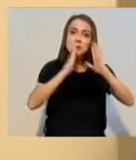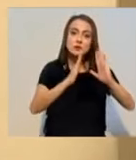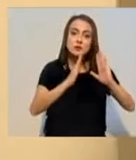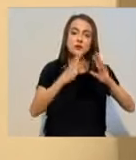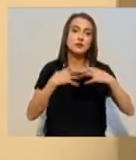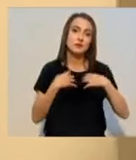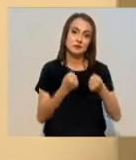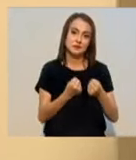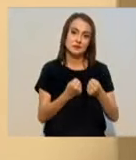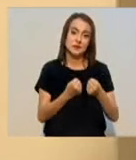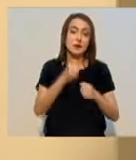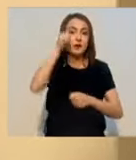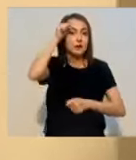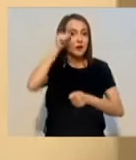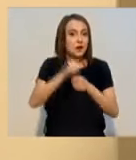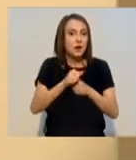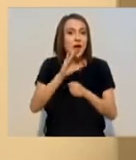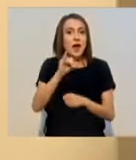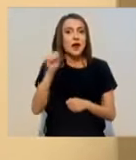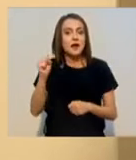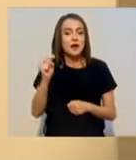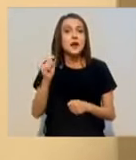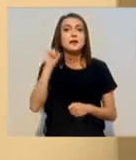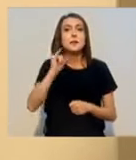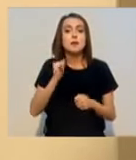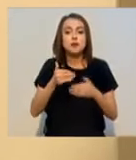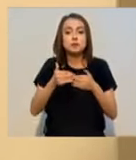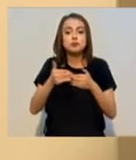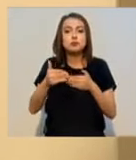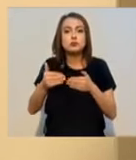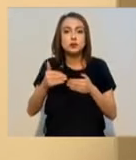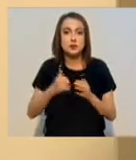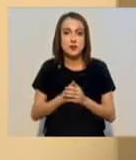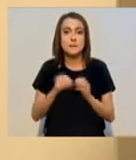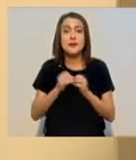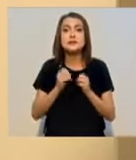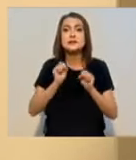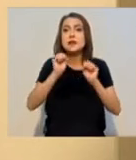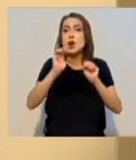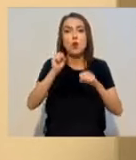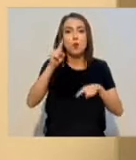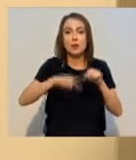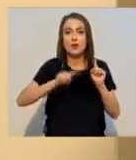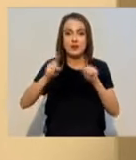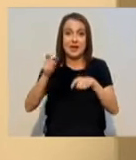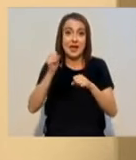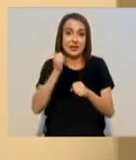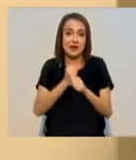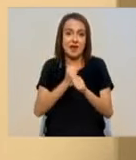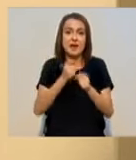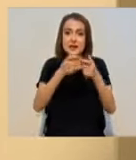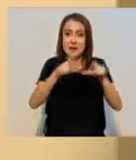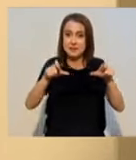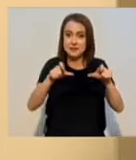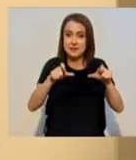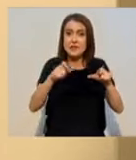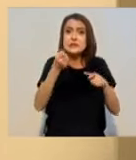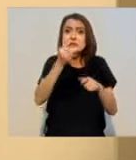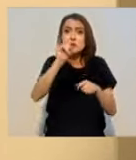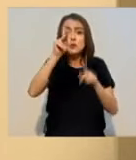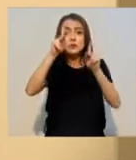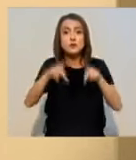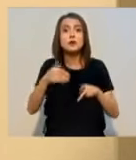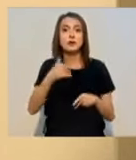de la salud. Recordemos que la caja también amplió la definición de una incapacidad. Entonces, si una persona